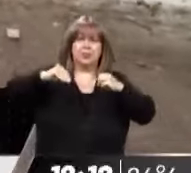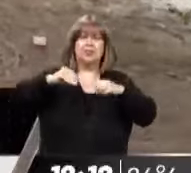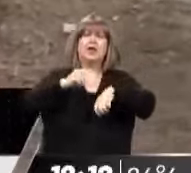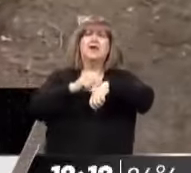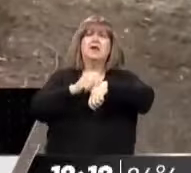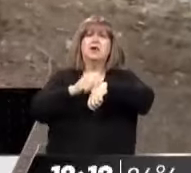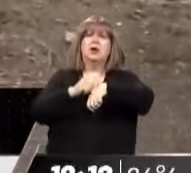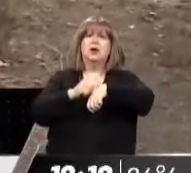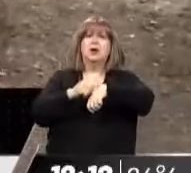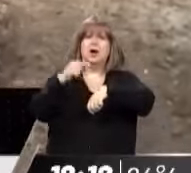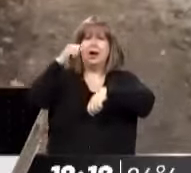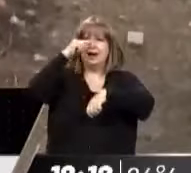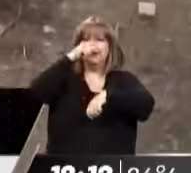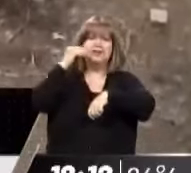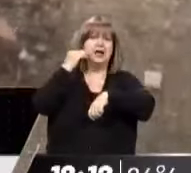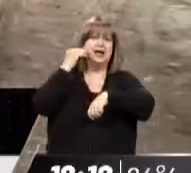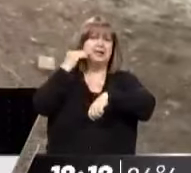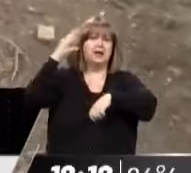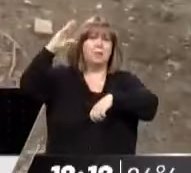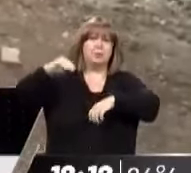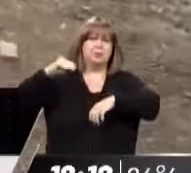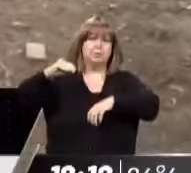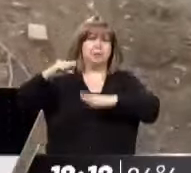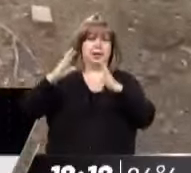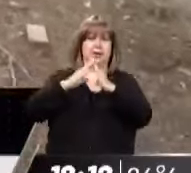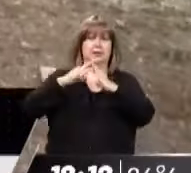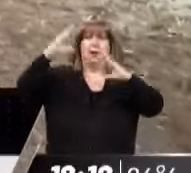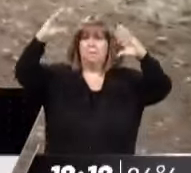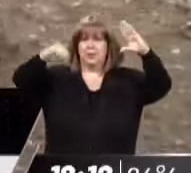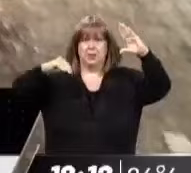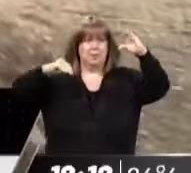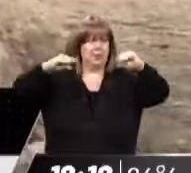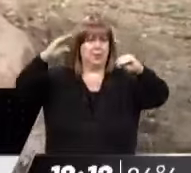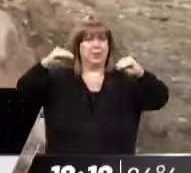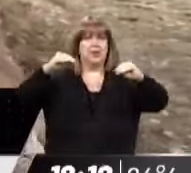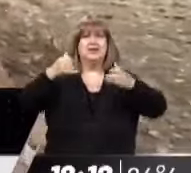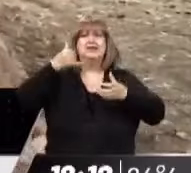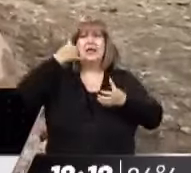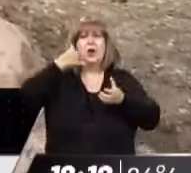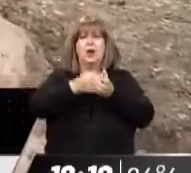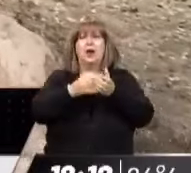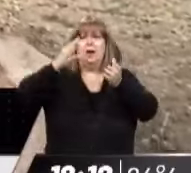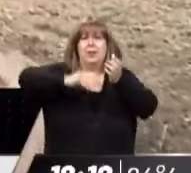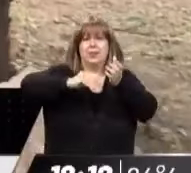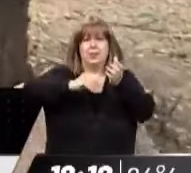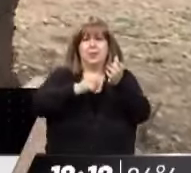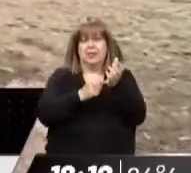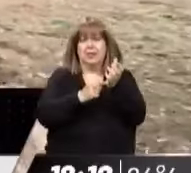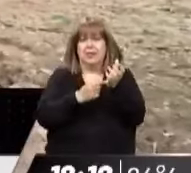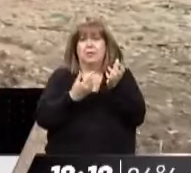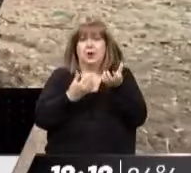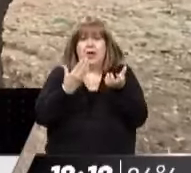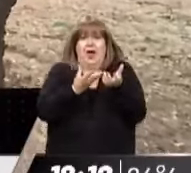de las 7 de la tarde, apenas llegó la tormenta se cortó la luz. Claro, también me contaban que se quedaron sin batería de los celulares, que es muy difícil la comunicación también para